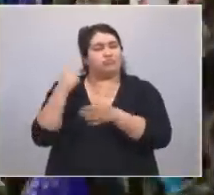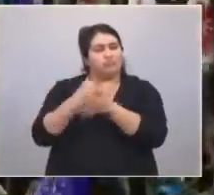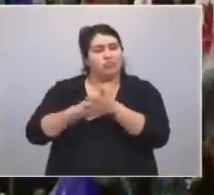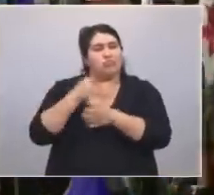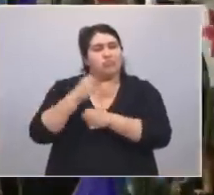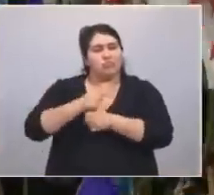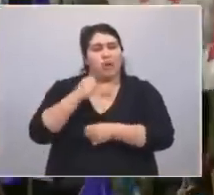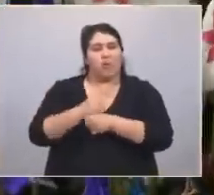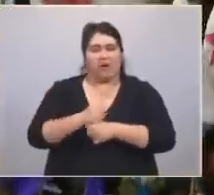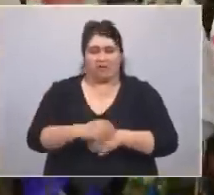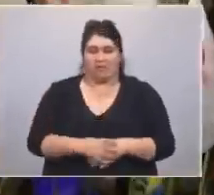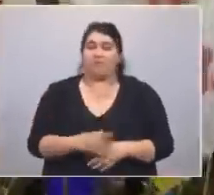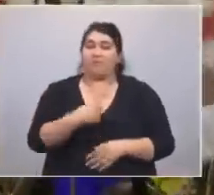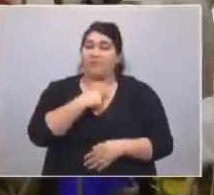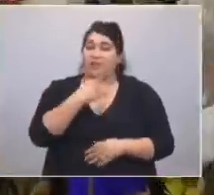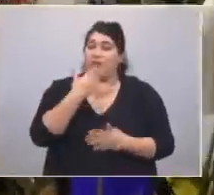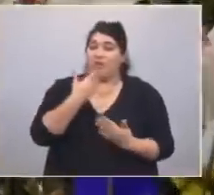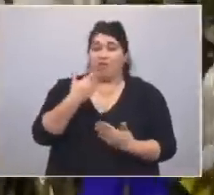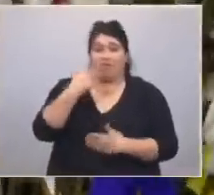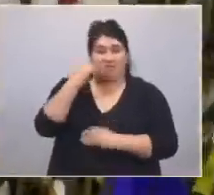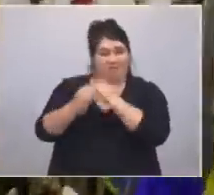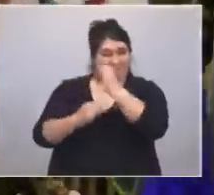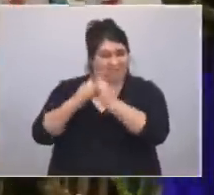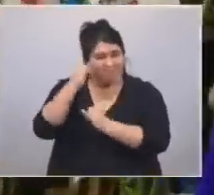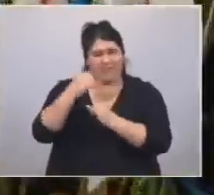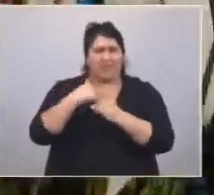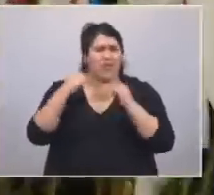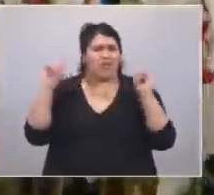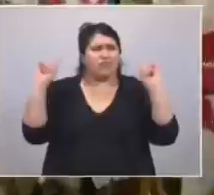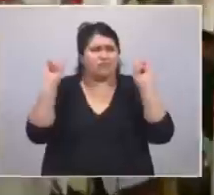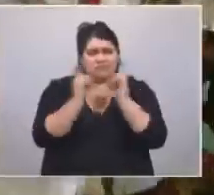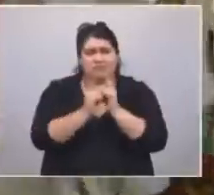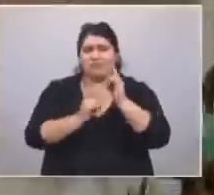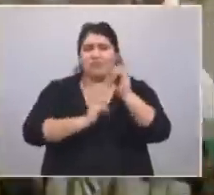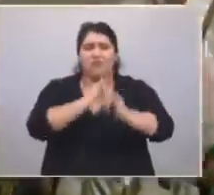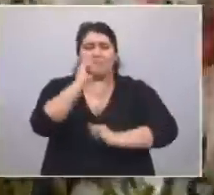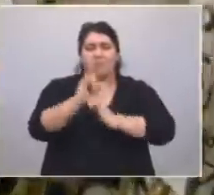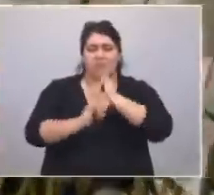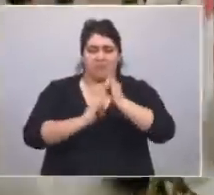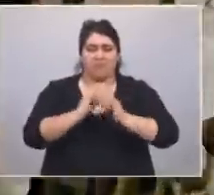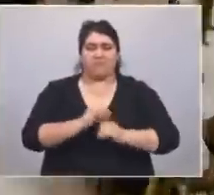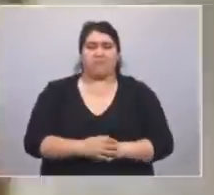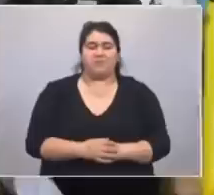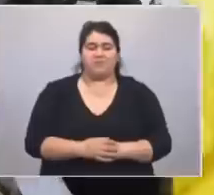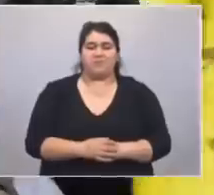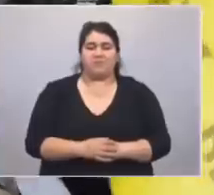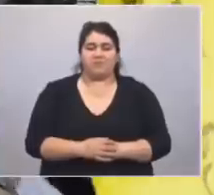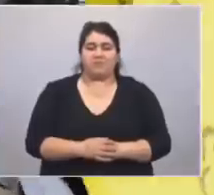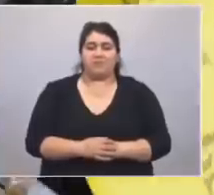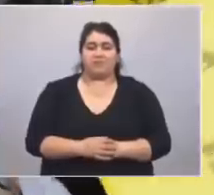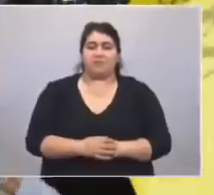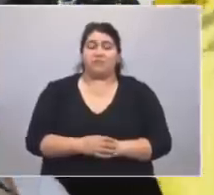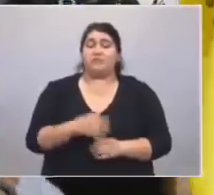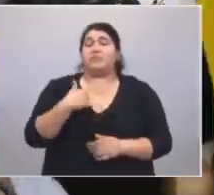Quiero contarles muy brevemente que venía